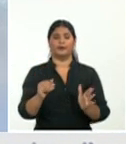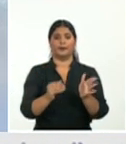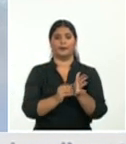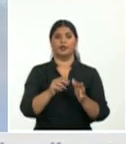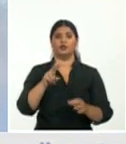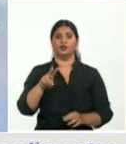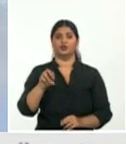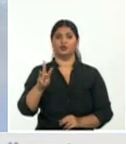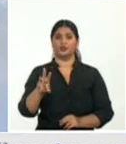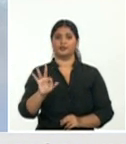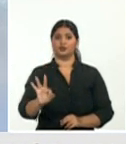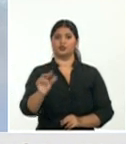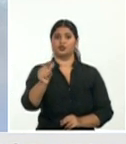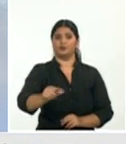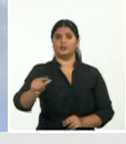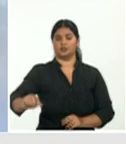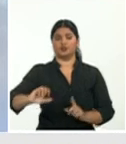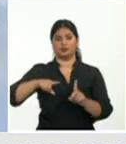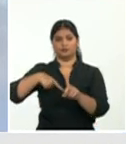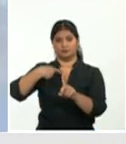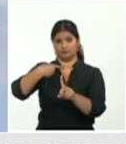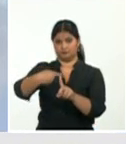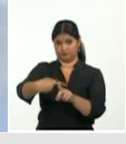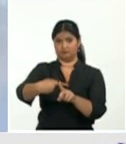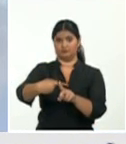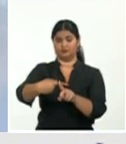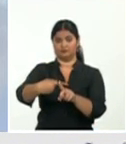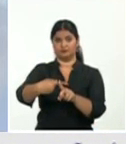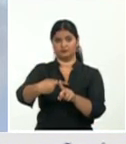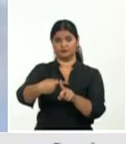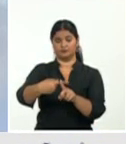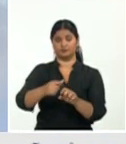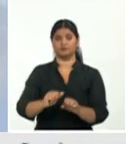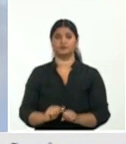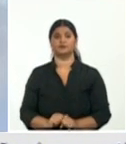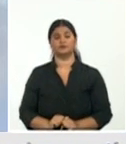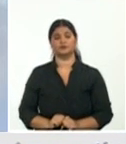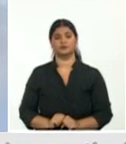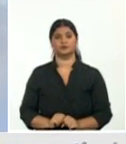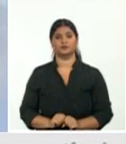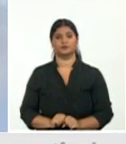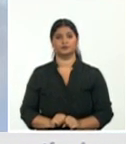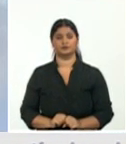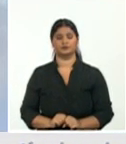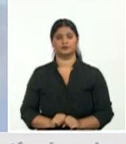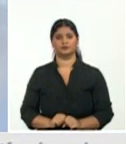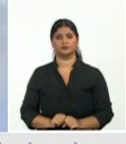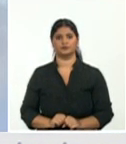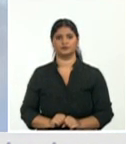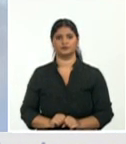150.238 pacientes diagnosticados con la enfermedad, pues realmente